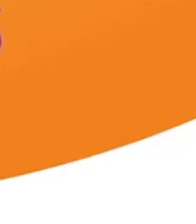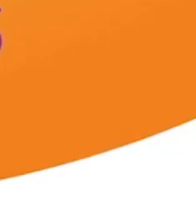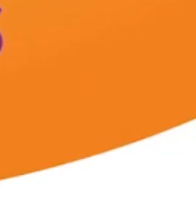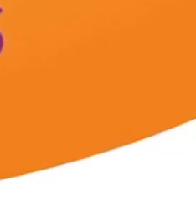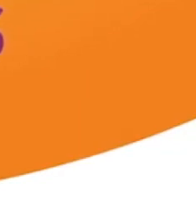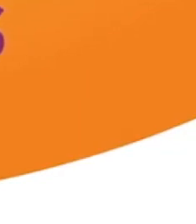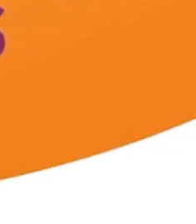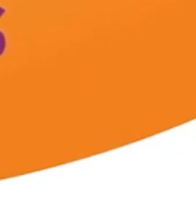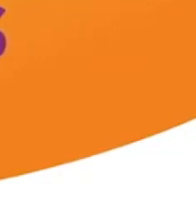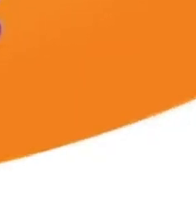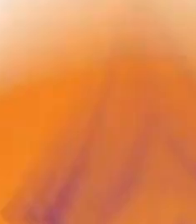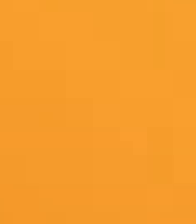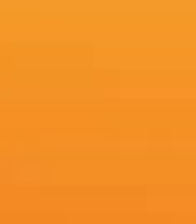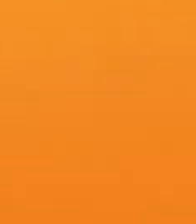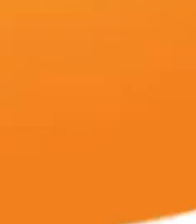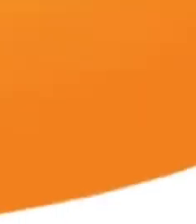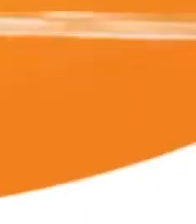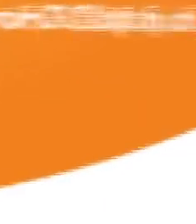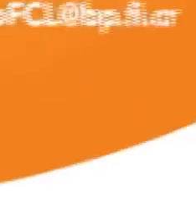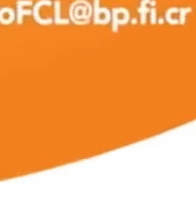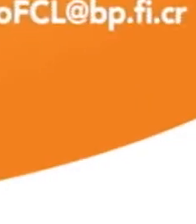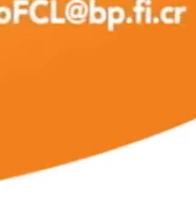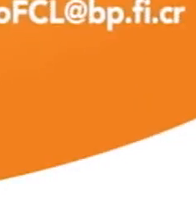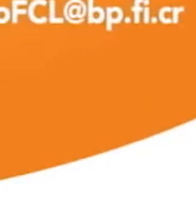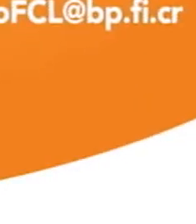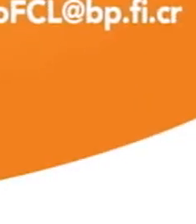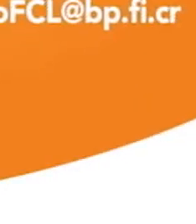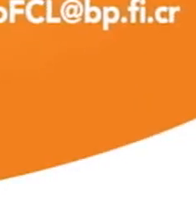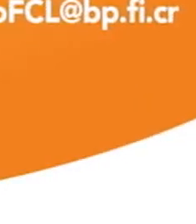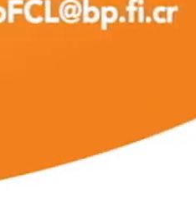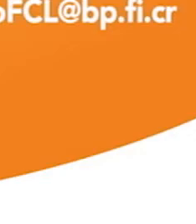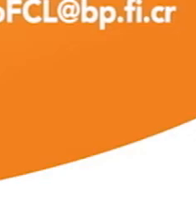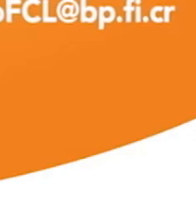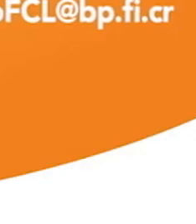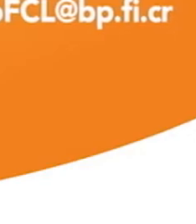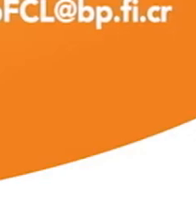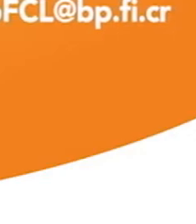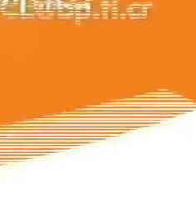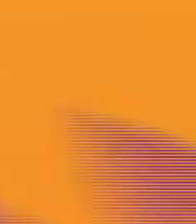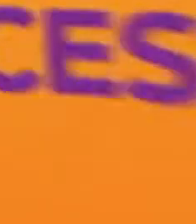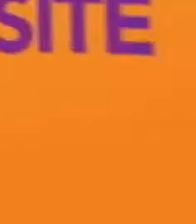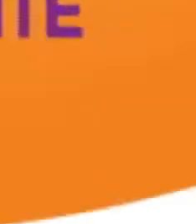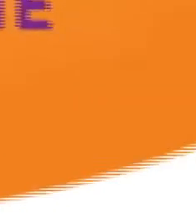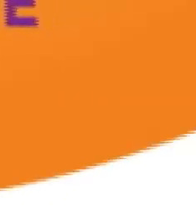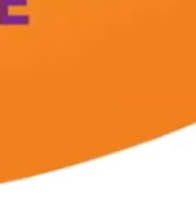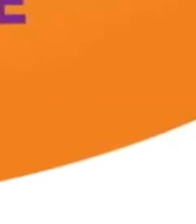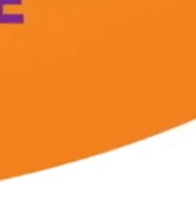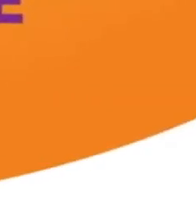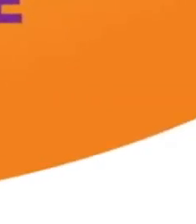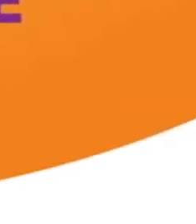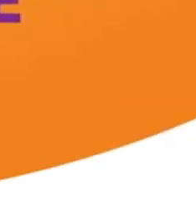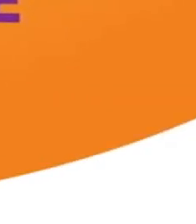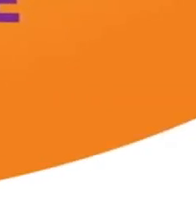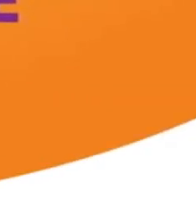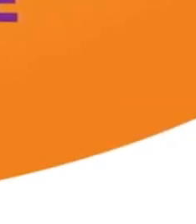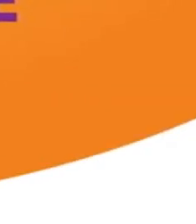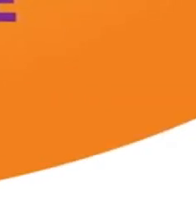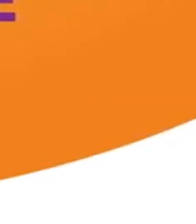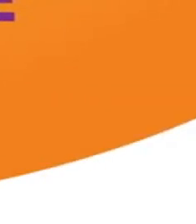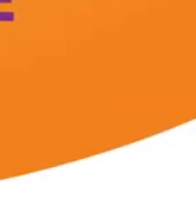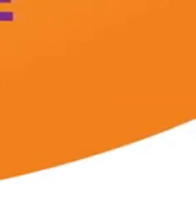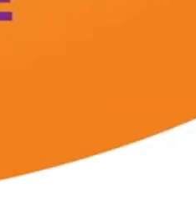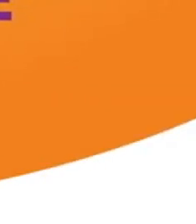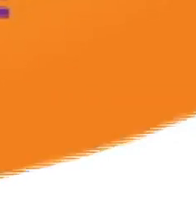su UFCL con Popular Pensiones. Hágalo por cualquiera de estos canales oficiales y sin salir de casa. Si no lo retira, podrá disponer de él